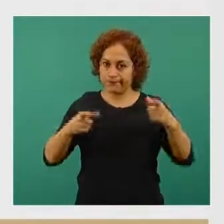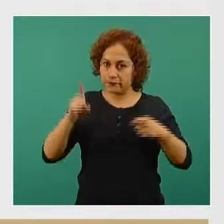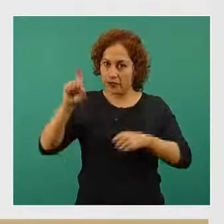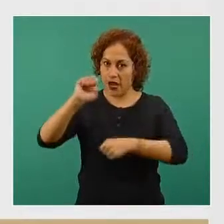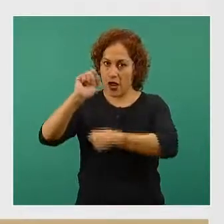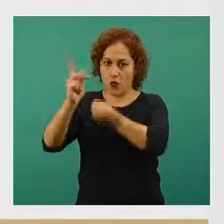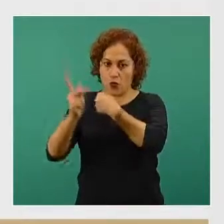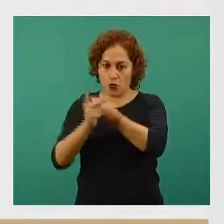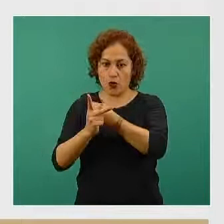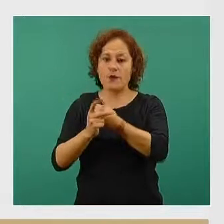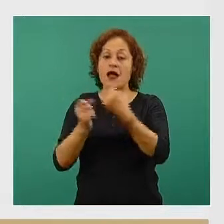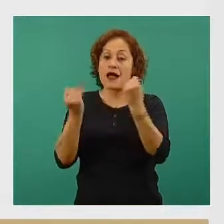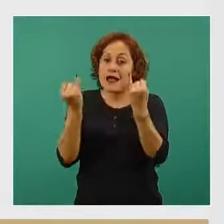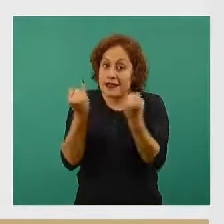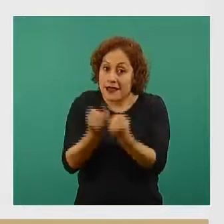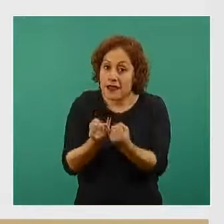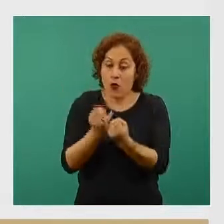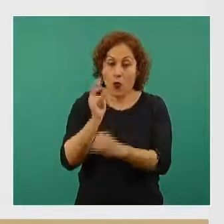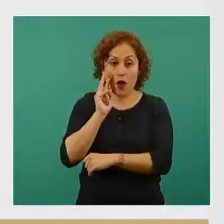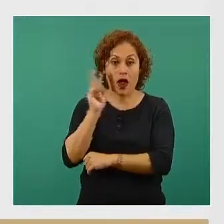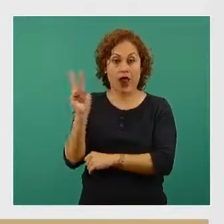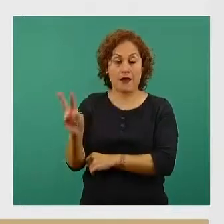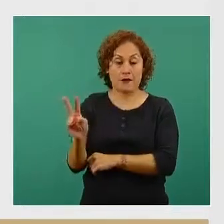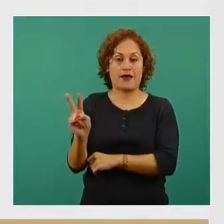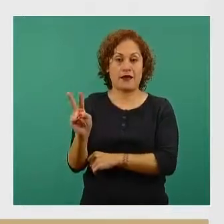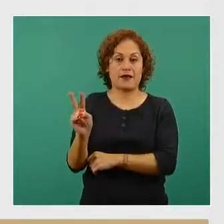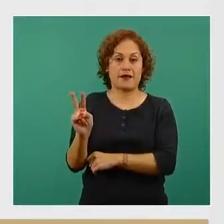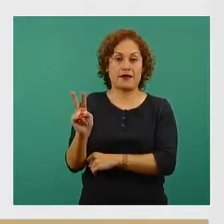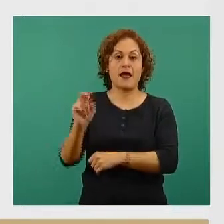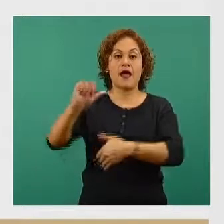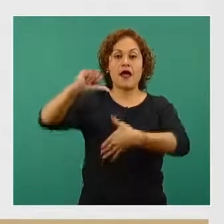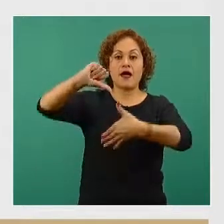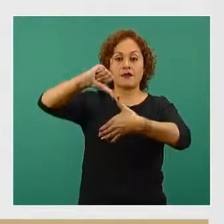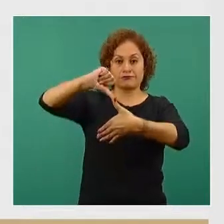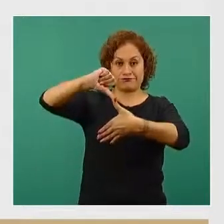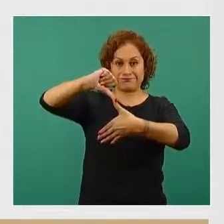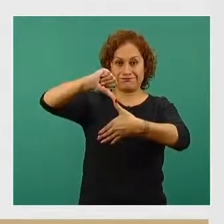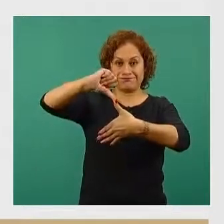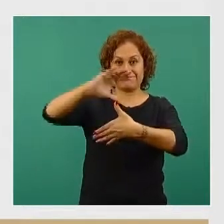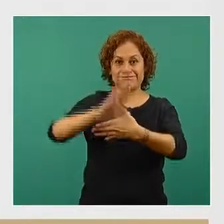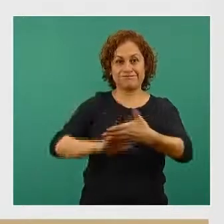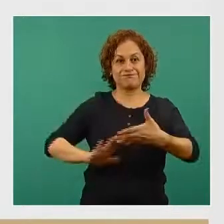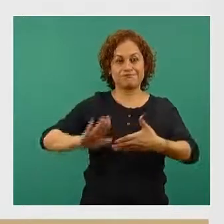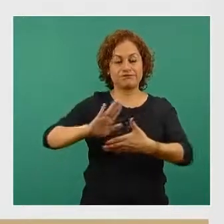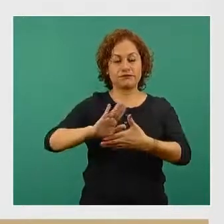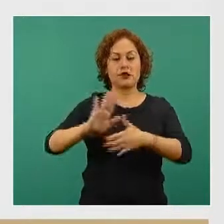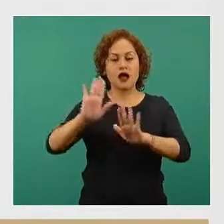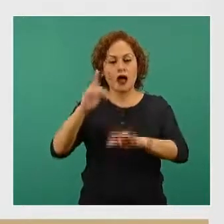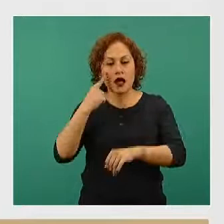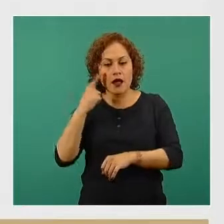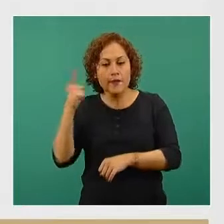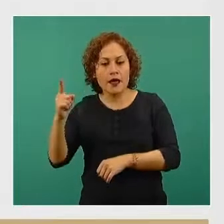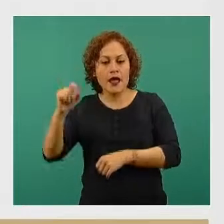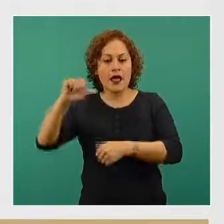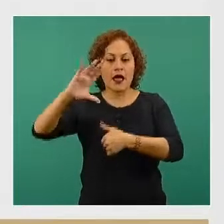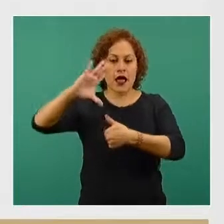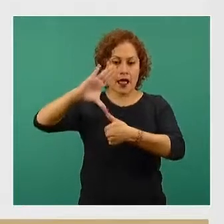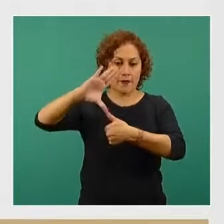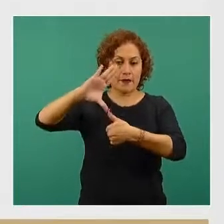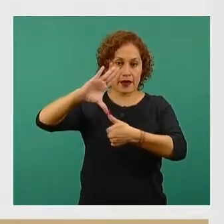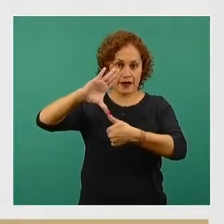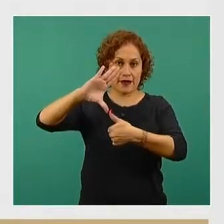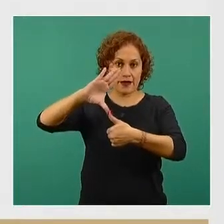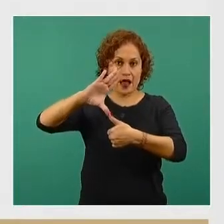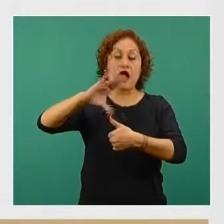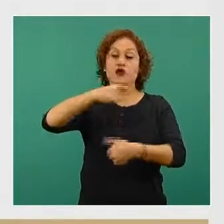este mismo incremento lo está presentando justo América del Sur. Si vemos América del Norte, que es donde nosotros como país nos